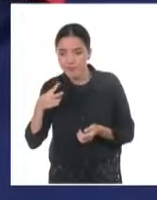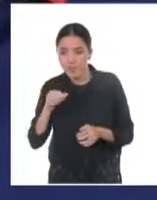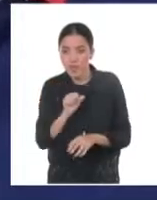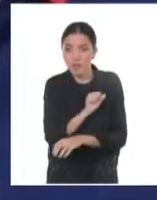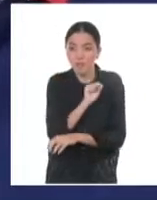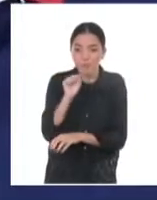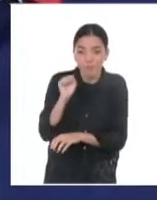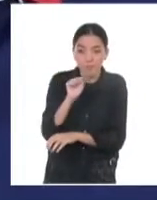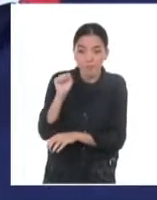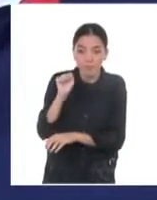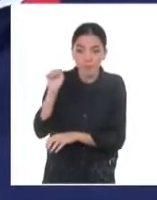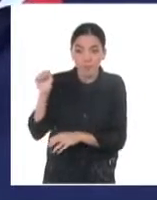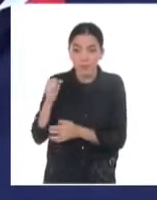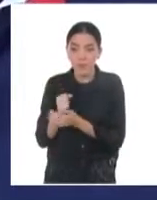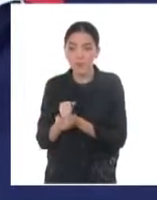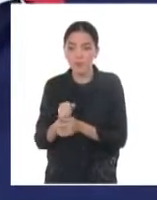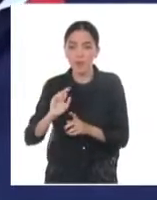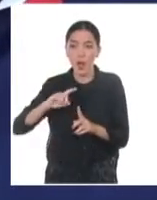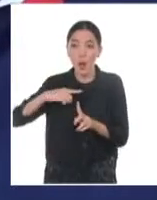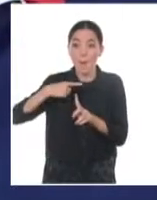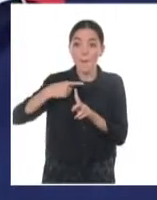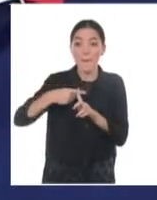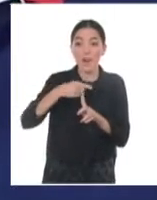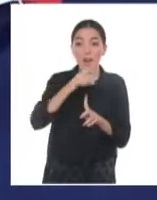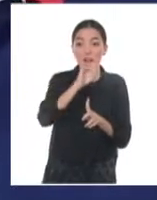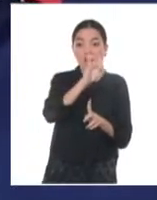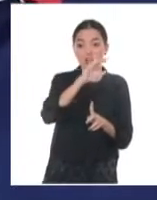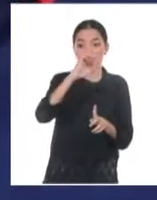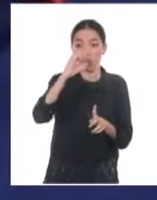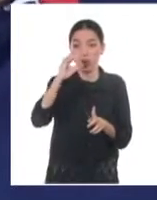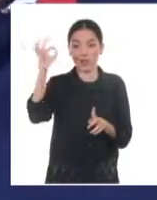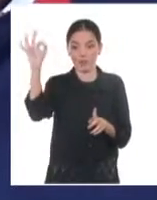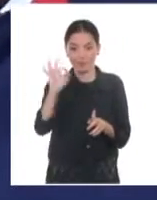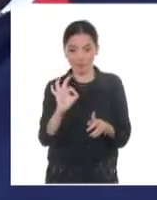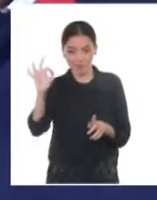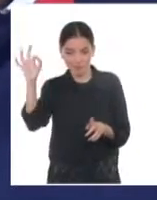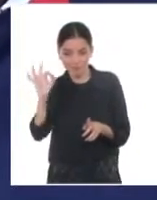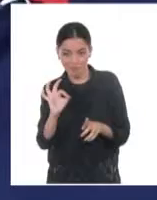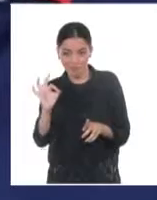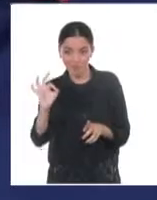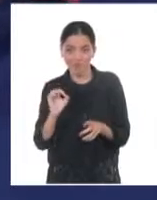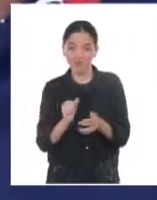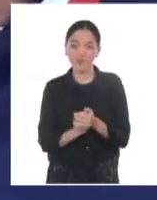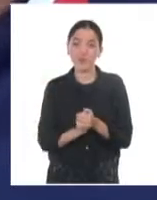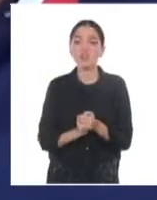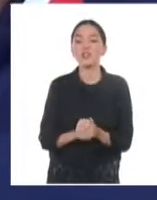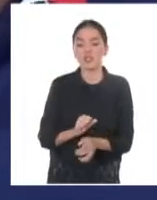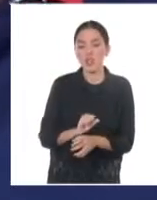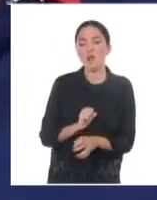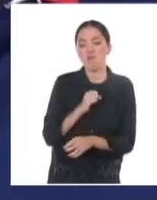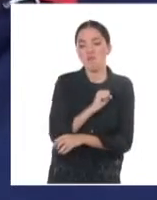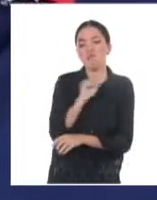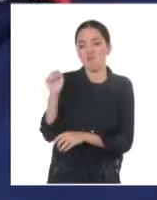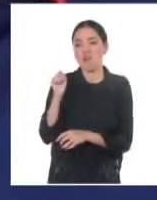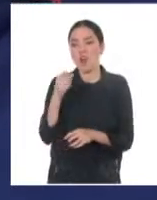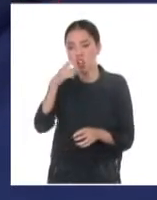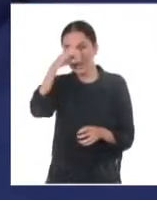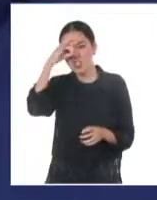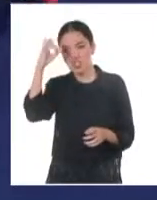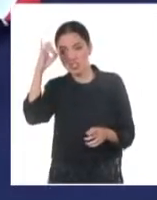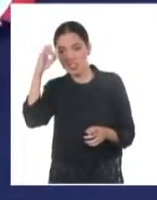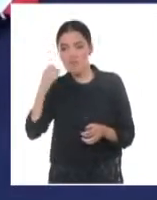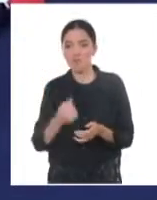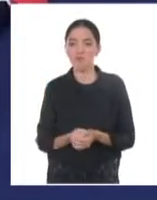un 90% de lo que estudiamos se logró en este proceso de restauración. Eso es válido desde el punto de